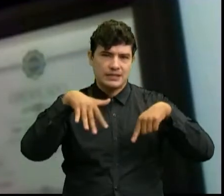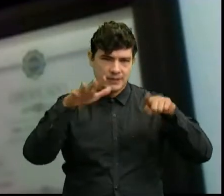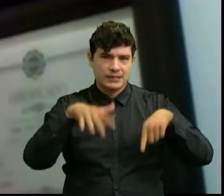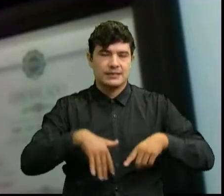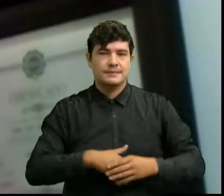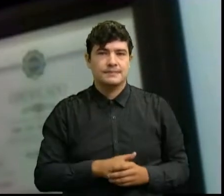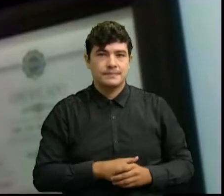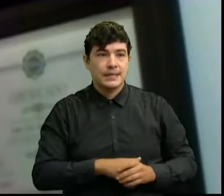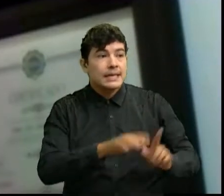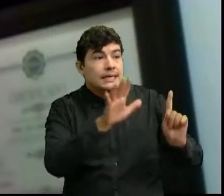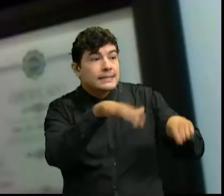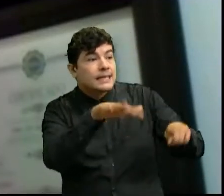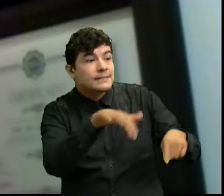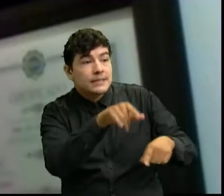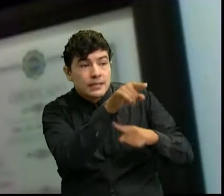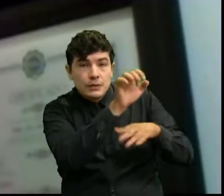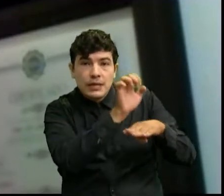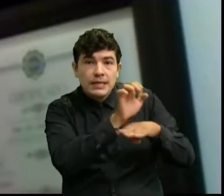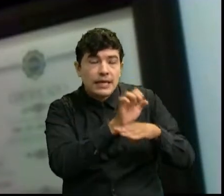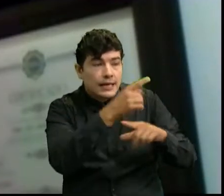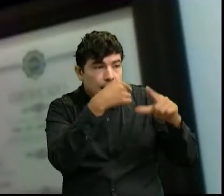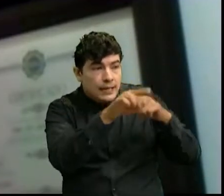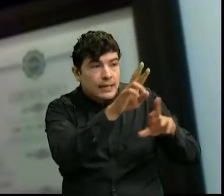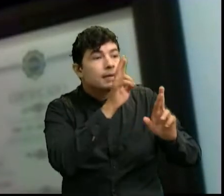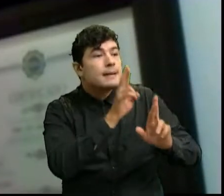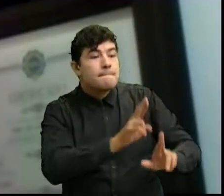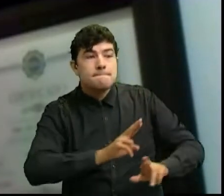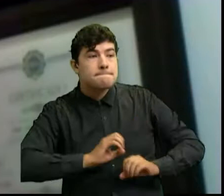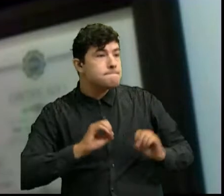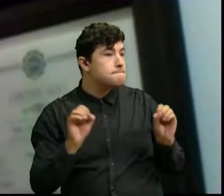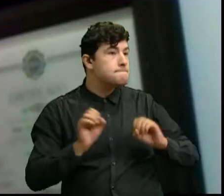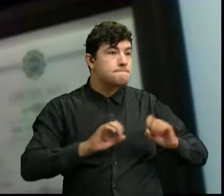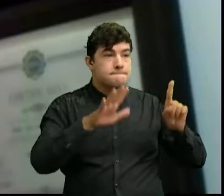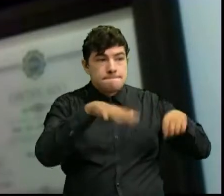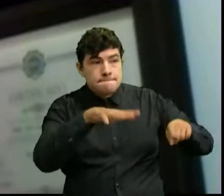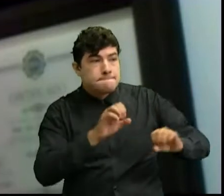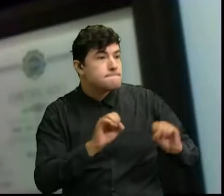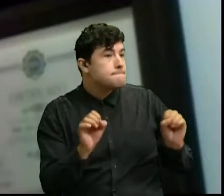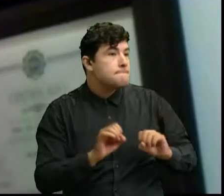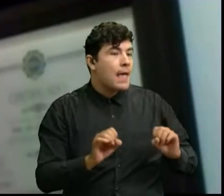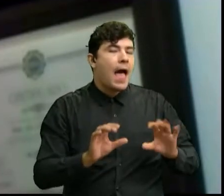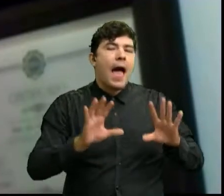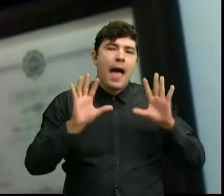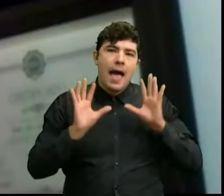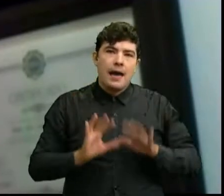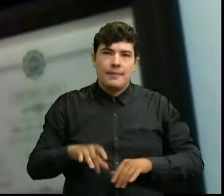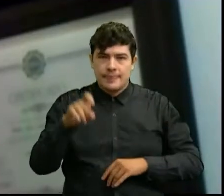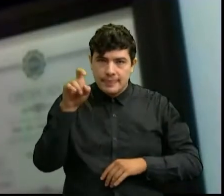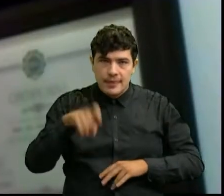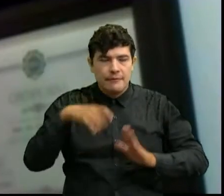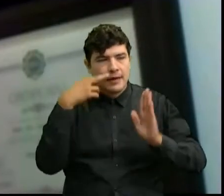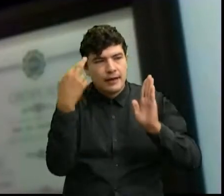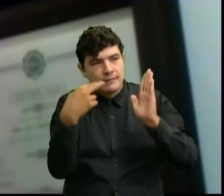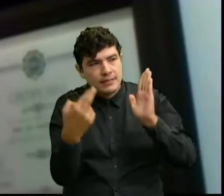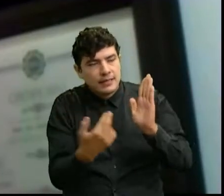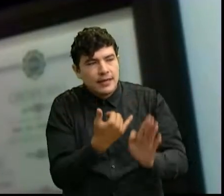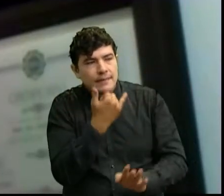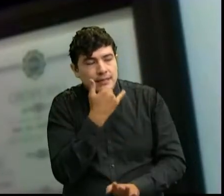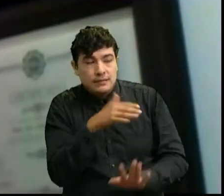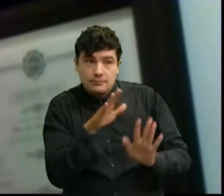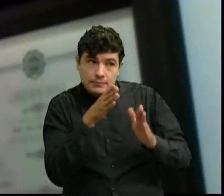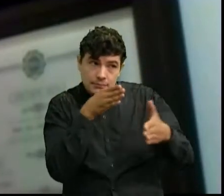Si pasados 6 meses de la radicación no hay ninguna respuesta, aquí hay que entrar a revisar si es